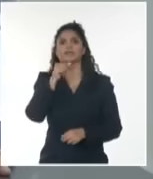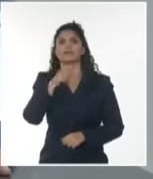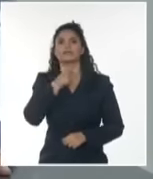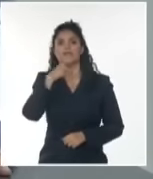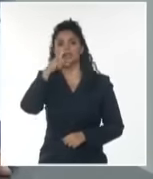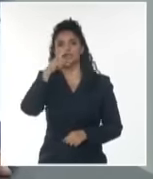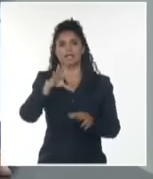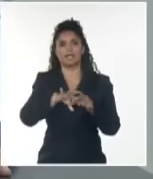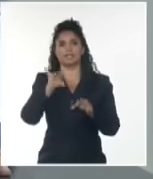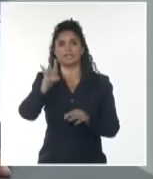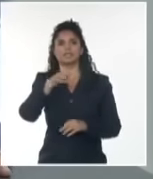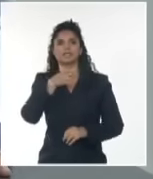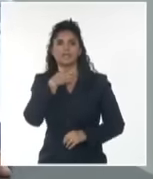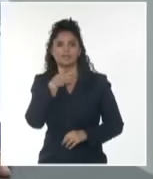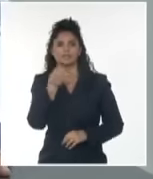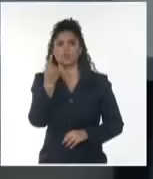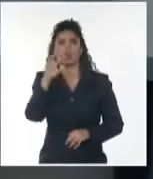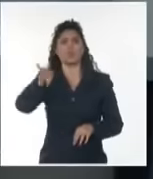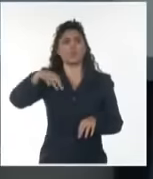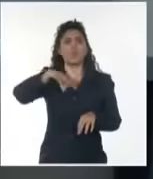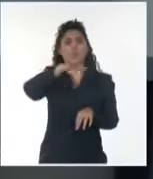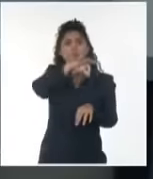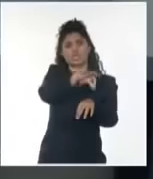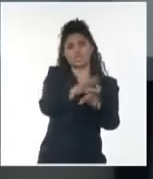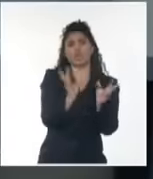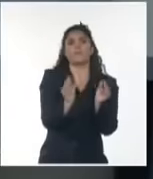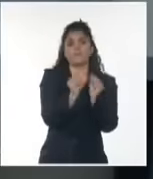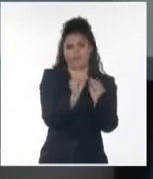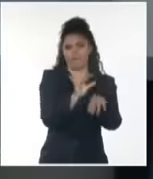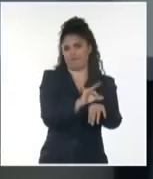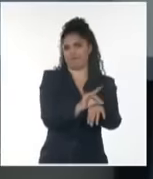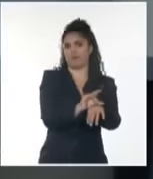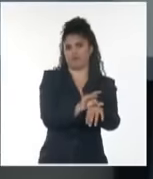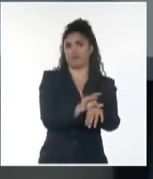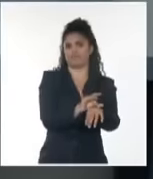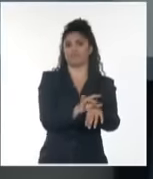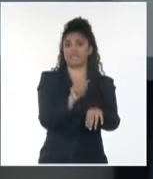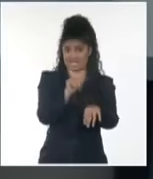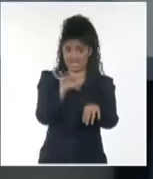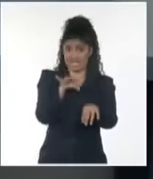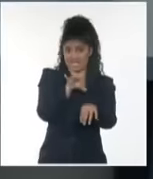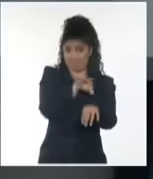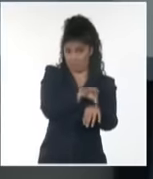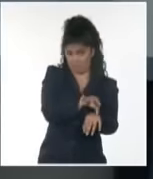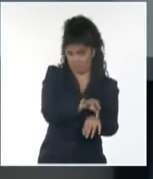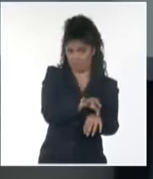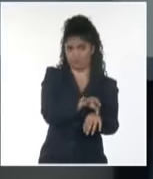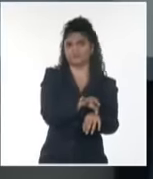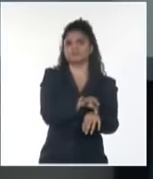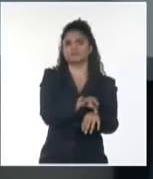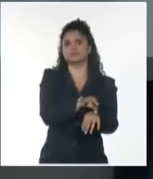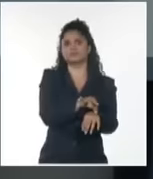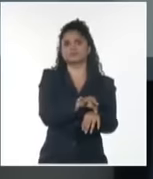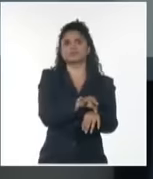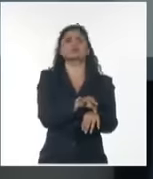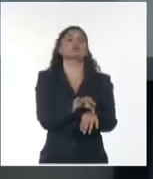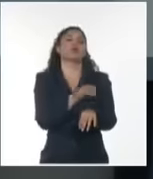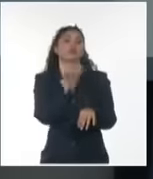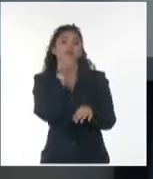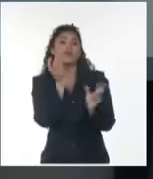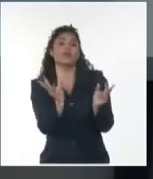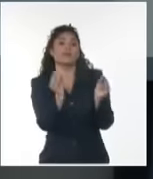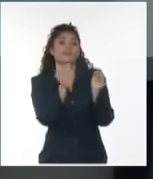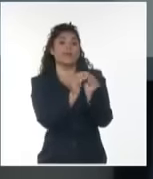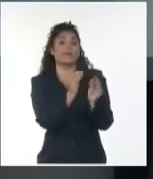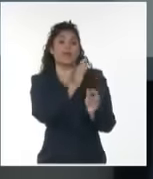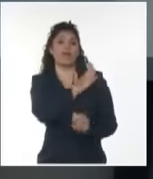mosquito Aedes aegypti. Eso lo conoce la población. Este mismo mosquito es capaz de transmitir el Zika, que también